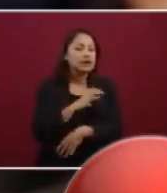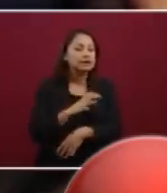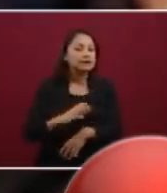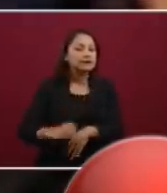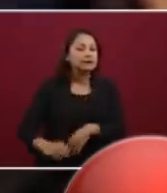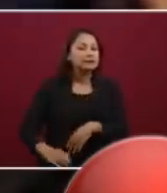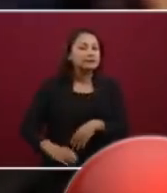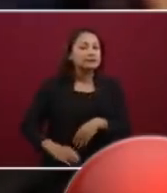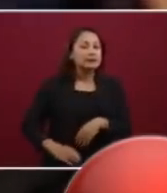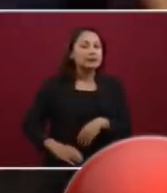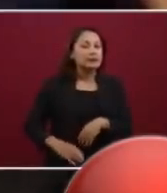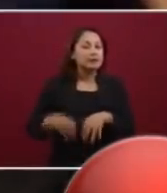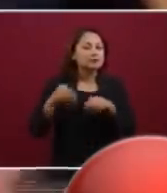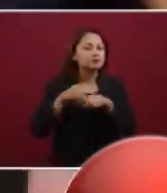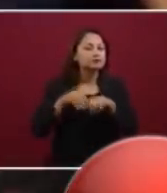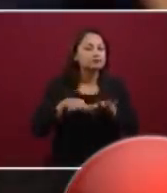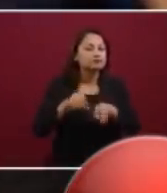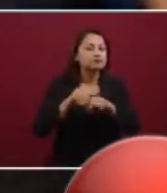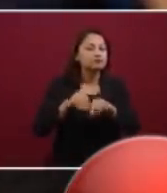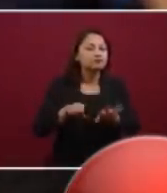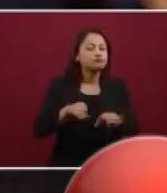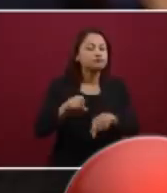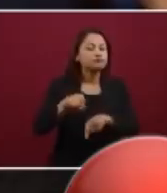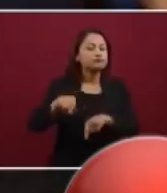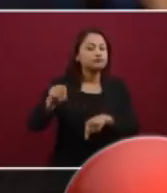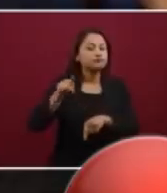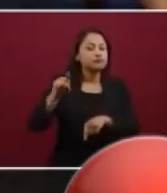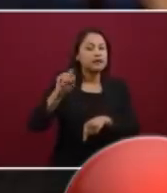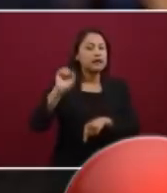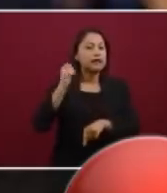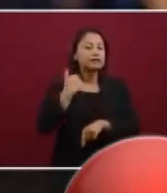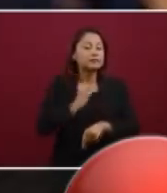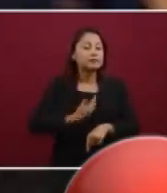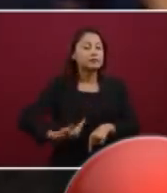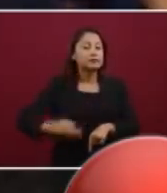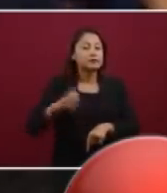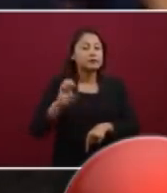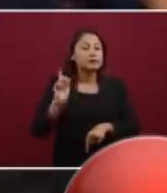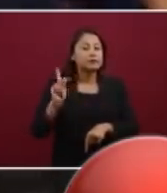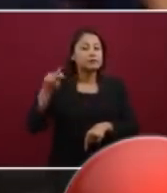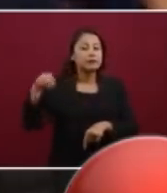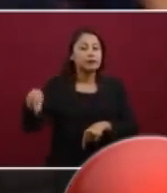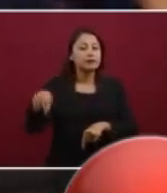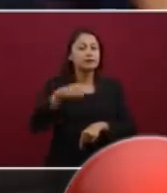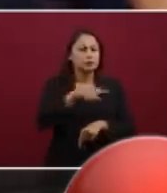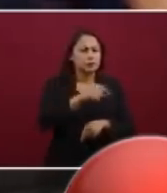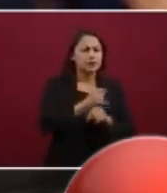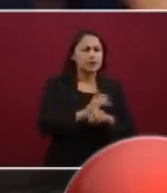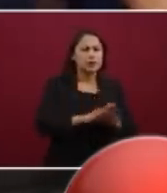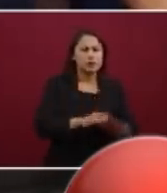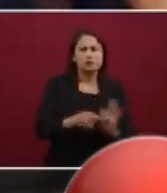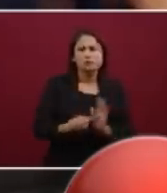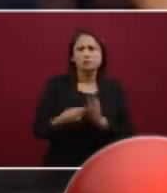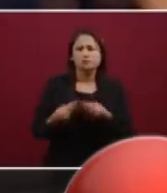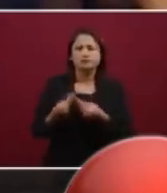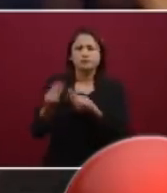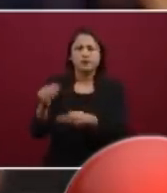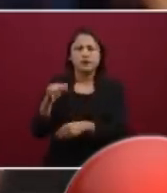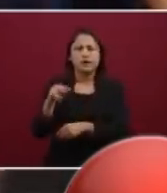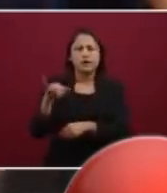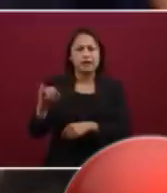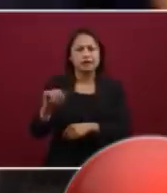sexenio pasado, el de Enrique Peña Nieto, una lista que usted entregó al INAI, pero no nos salen las cuentas. Nos habían dicho ustedes